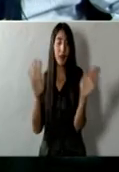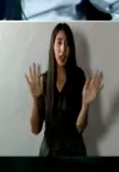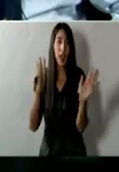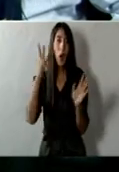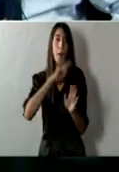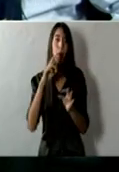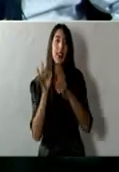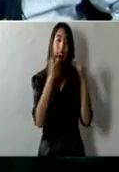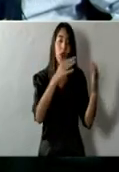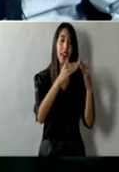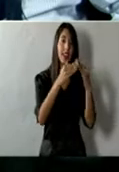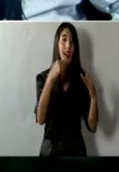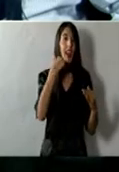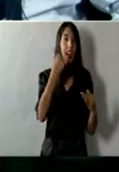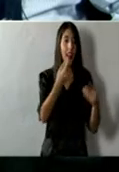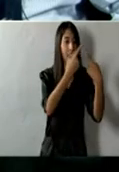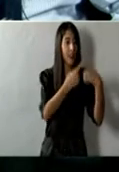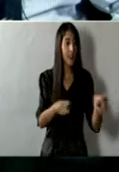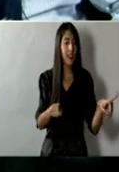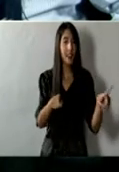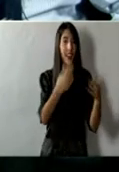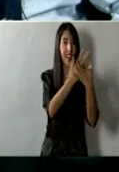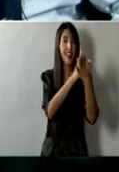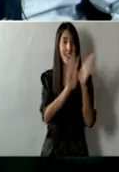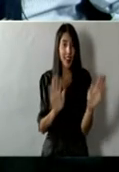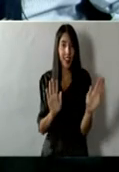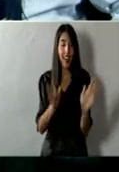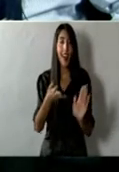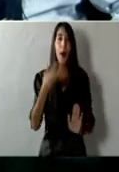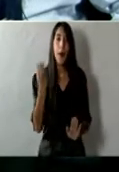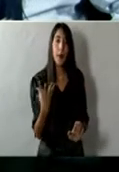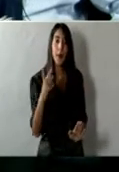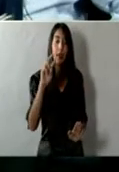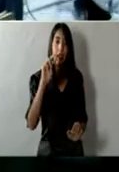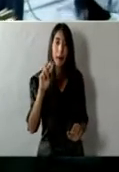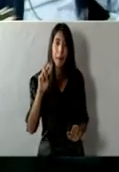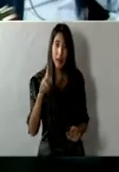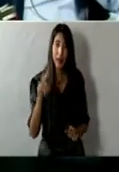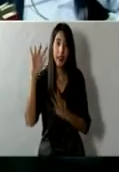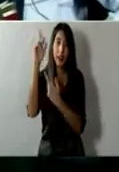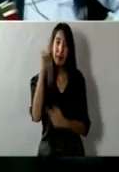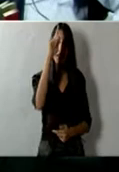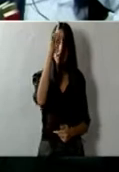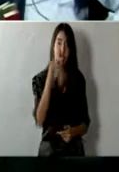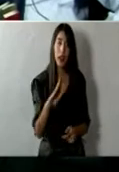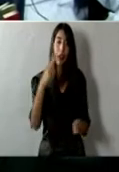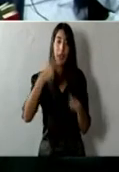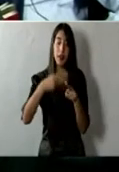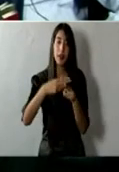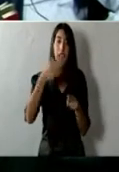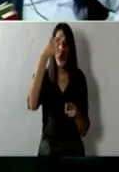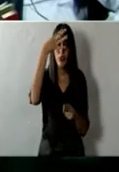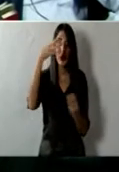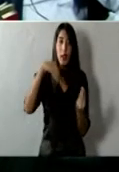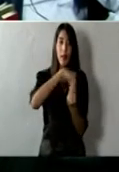su hija estaba restaurada. Es que el pan de la presencia de Dios, que representa las 12 tribus de Israel